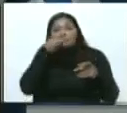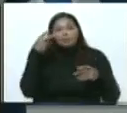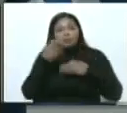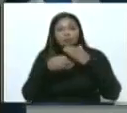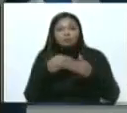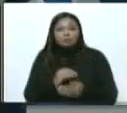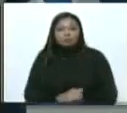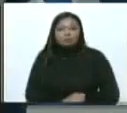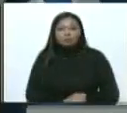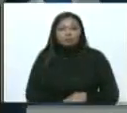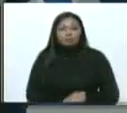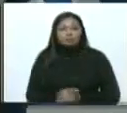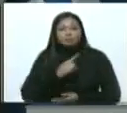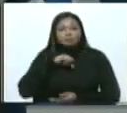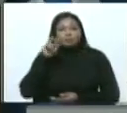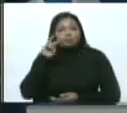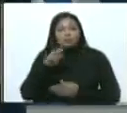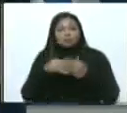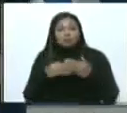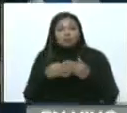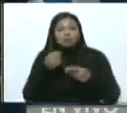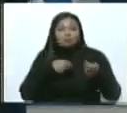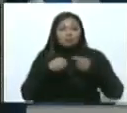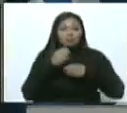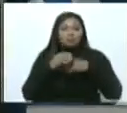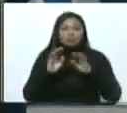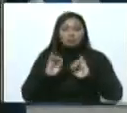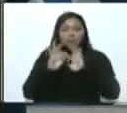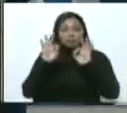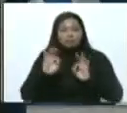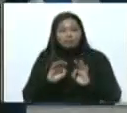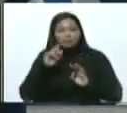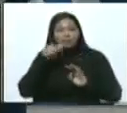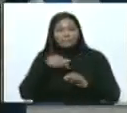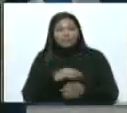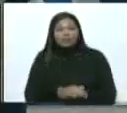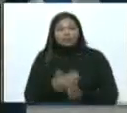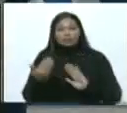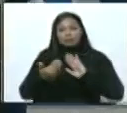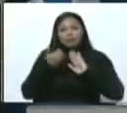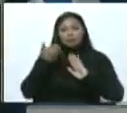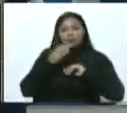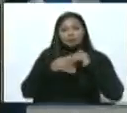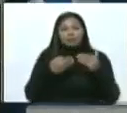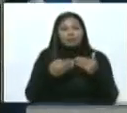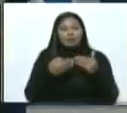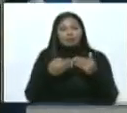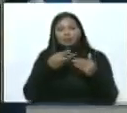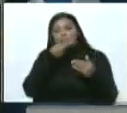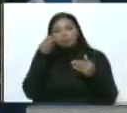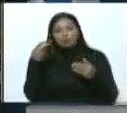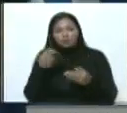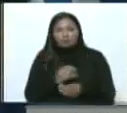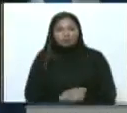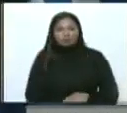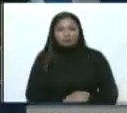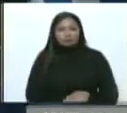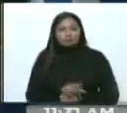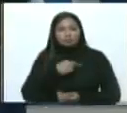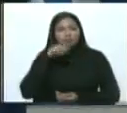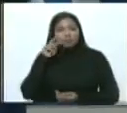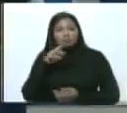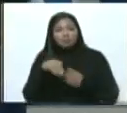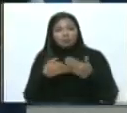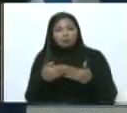El tráfico de material estratégico, el tráfico de combustible, es la misma modalidad y daño del tráfico de drogas. Inclusive